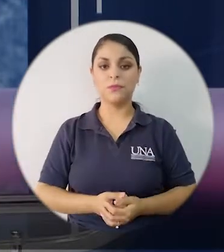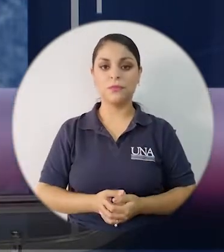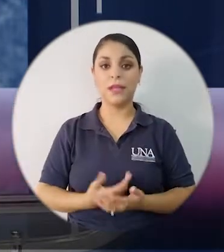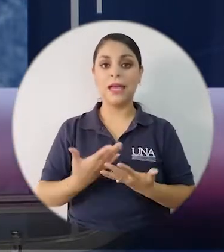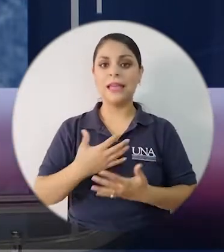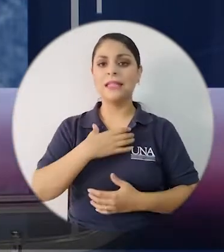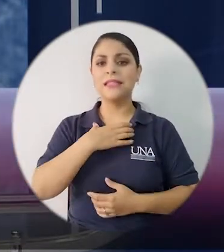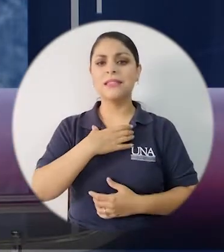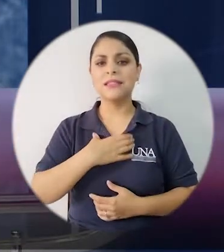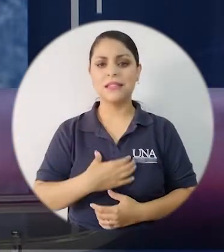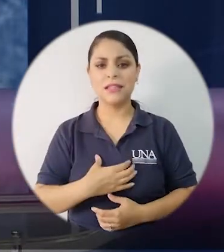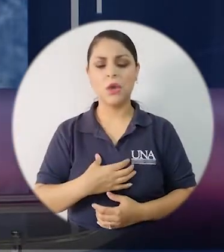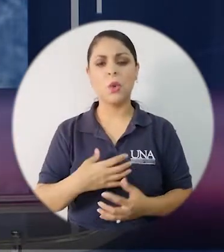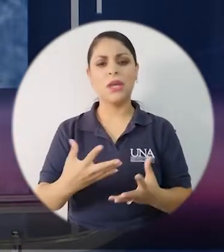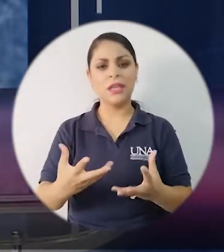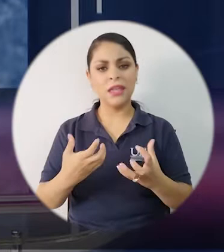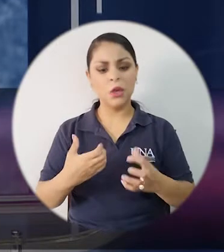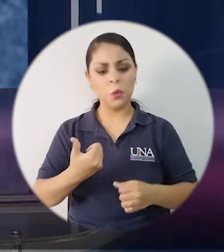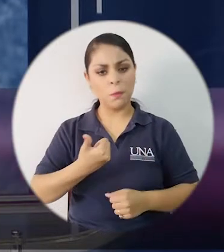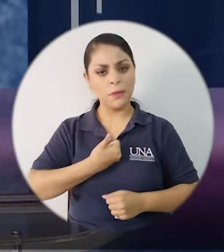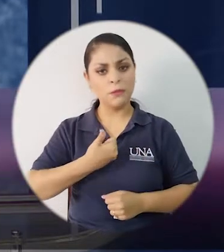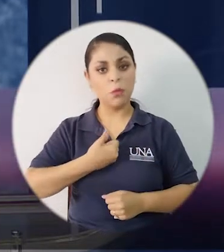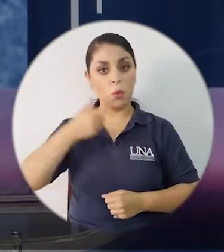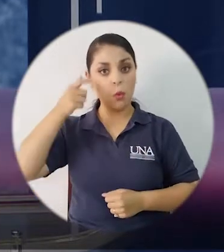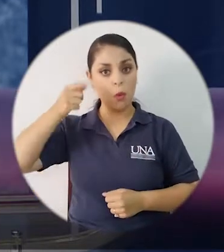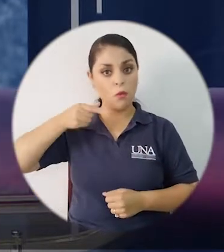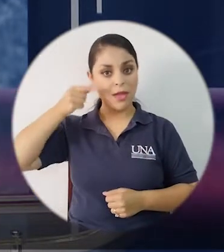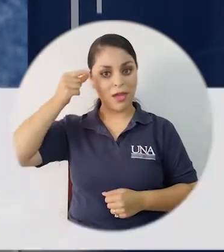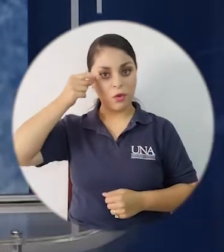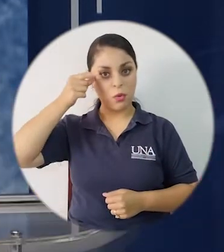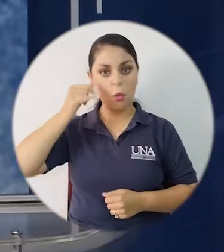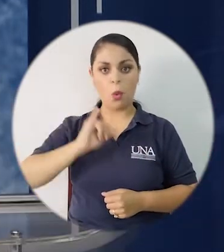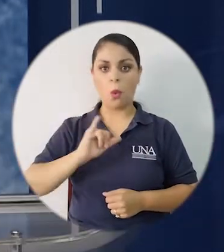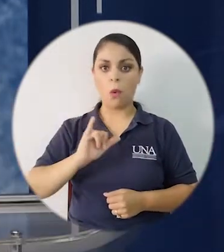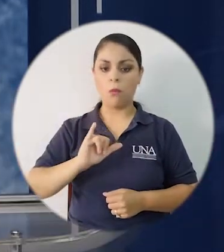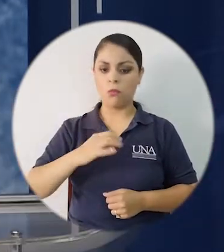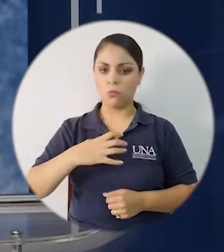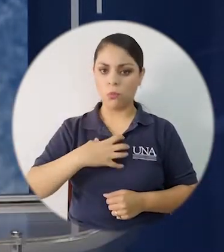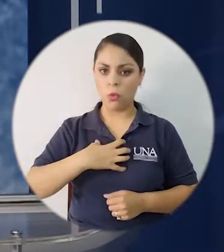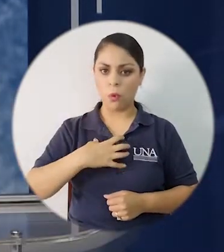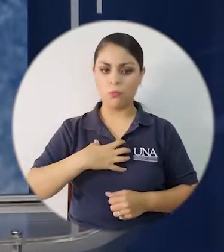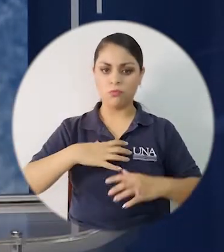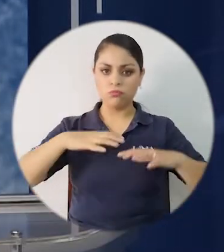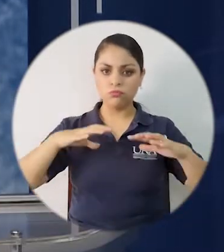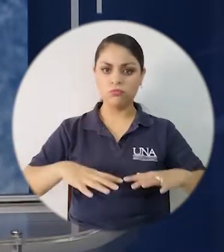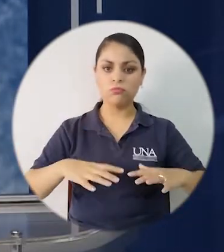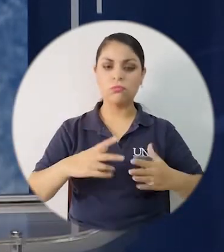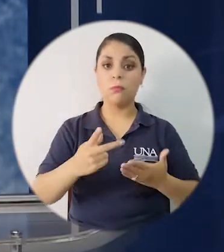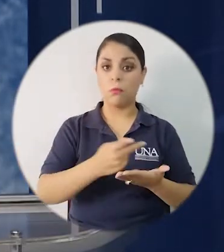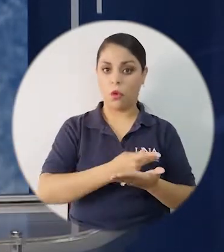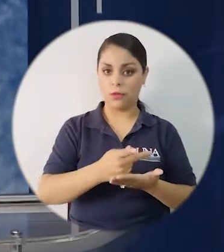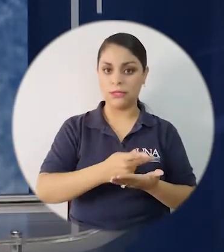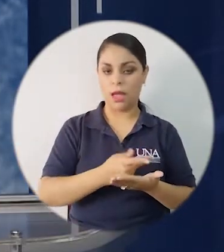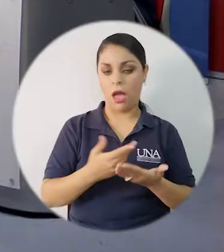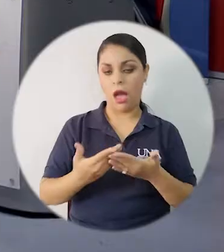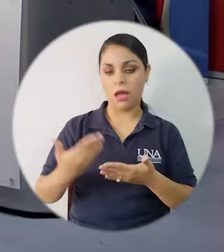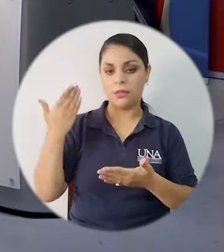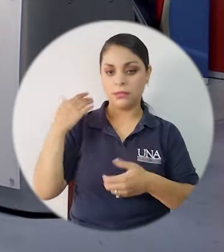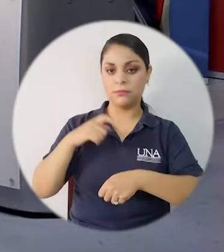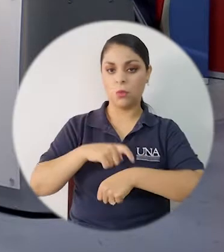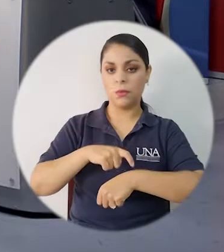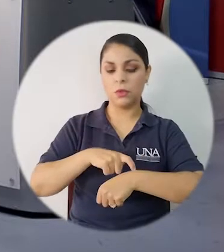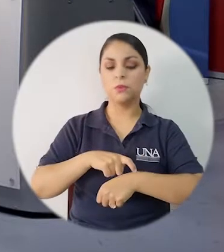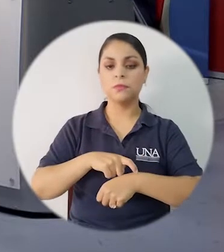ese deseo de tener un autogobierno, de autogestionarse como provincia en ese